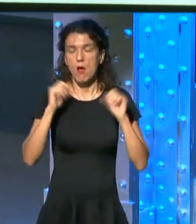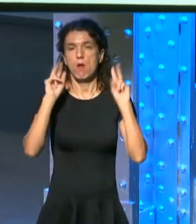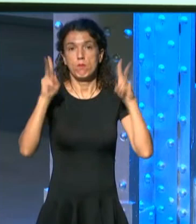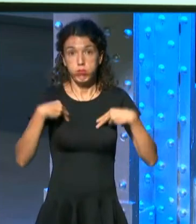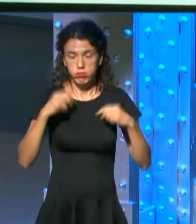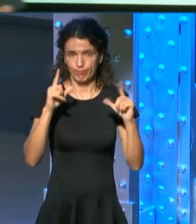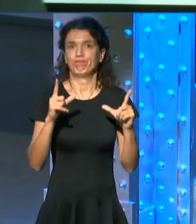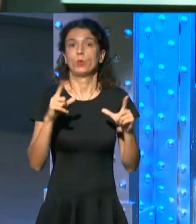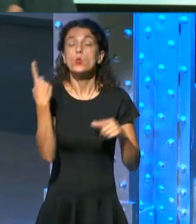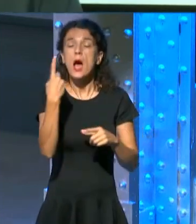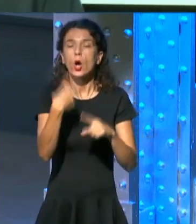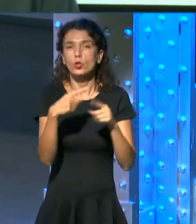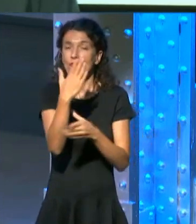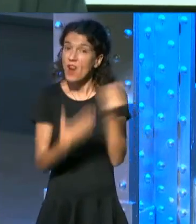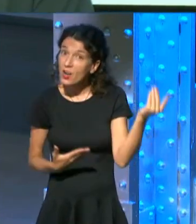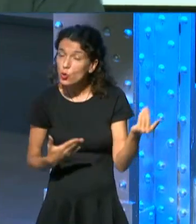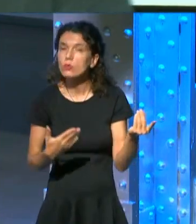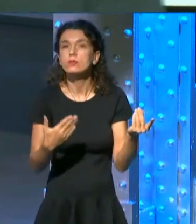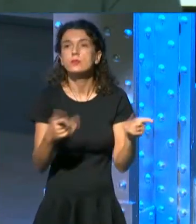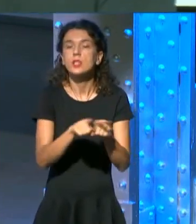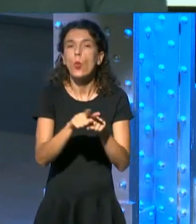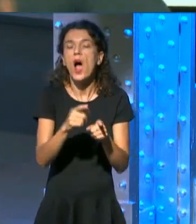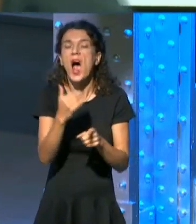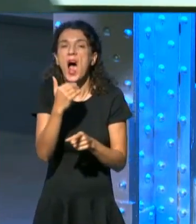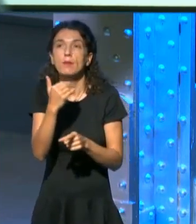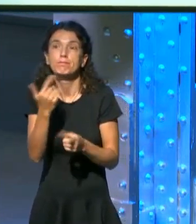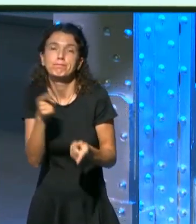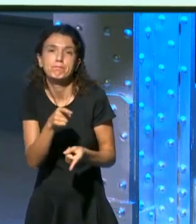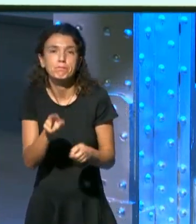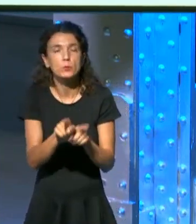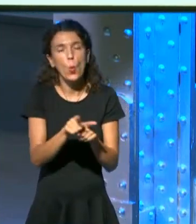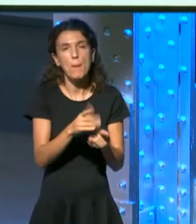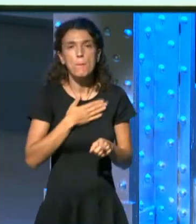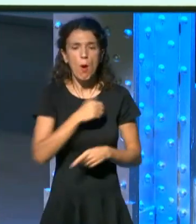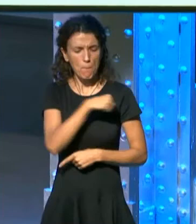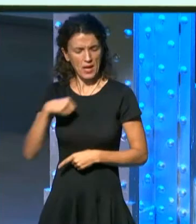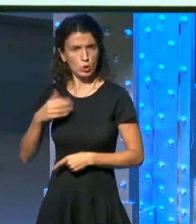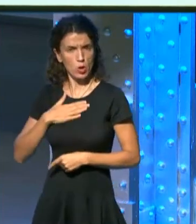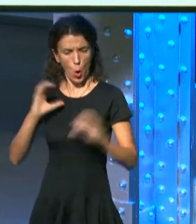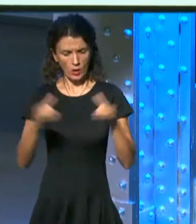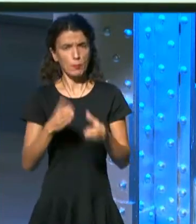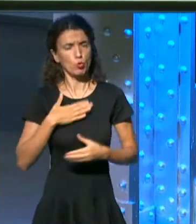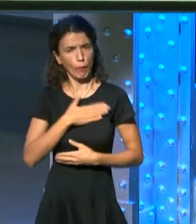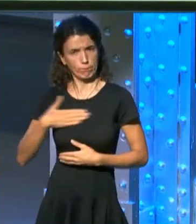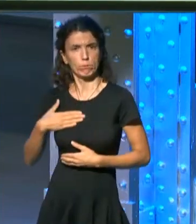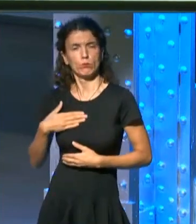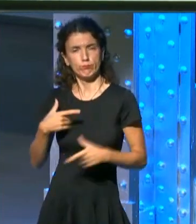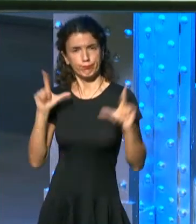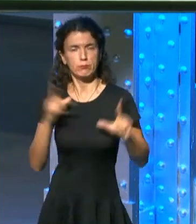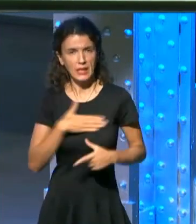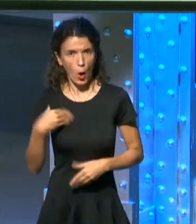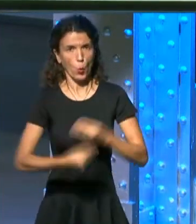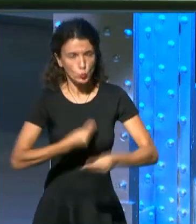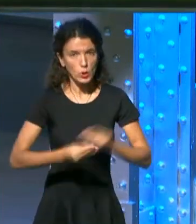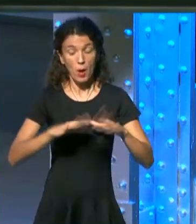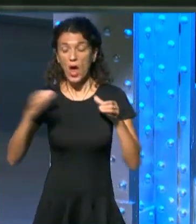de las cosas que estaba fallando, ¿vale?, es que lo había tomado como algo muy personal mío dentro del equipo. Yo quería utilizarlo, pero